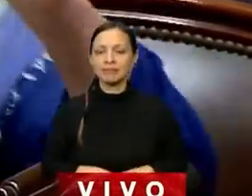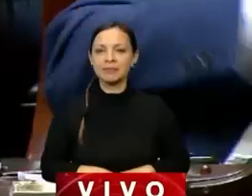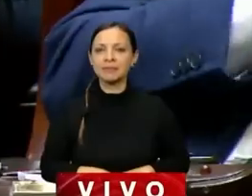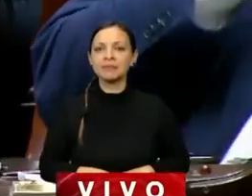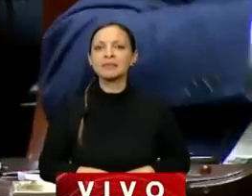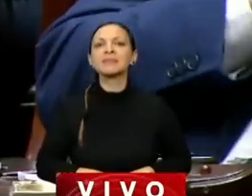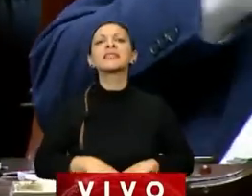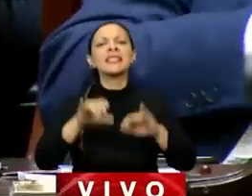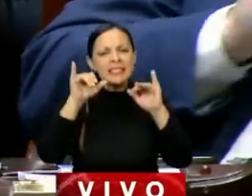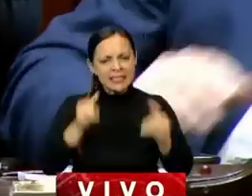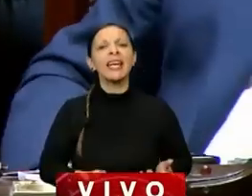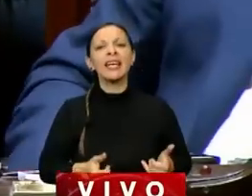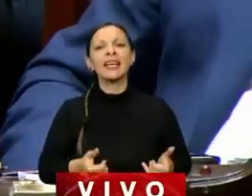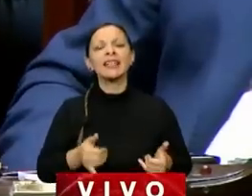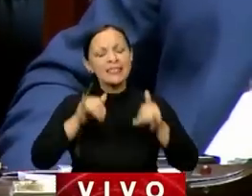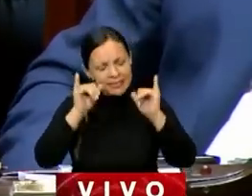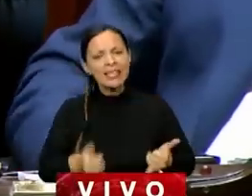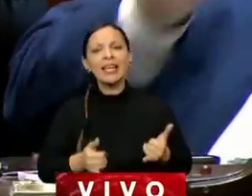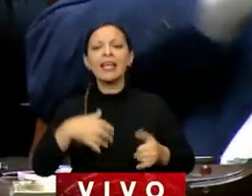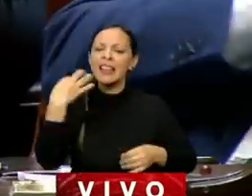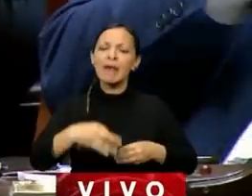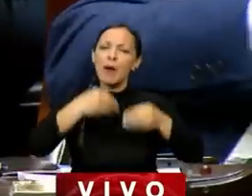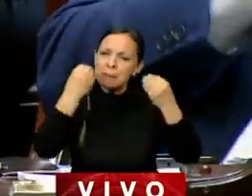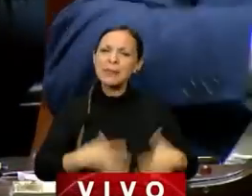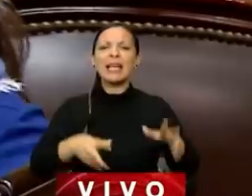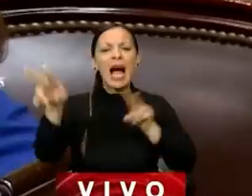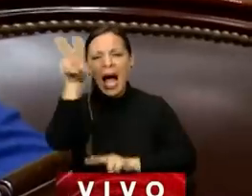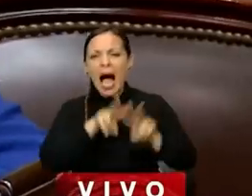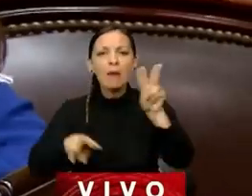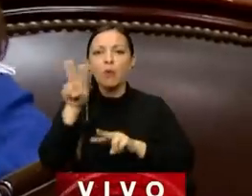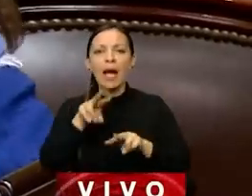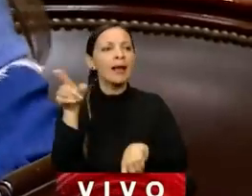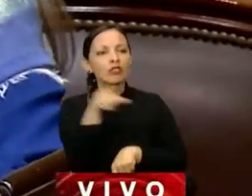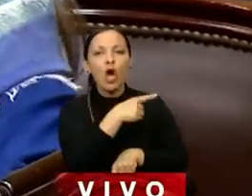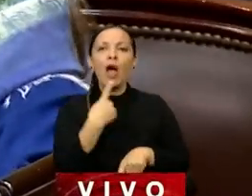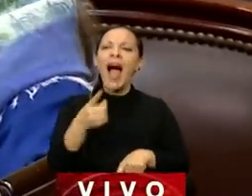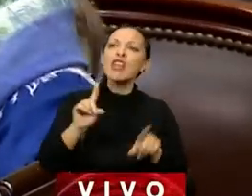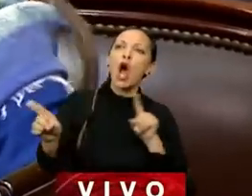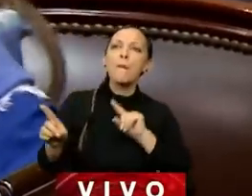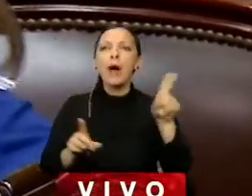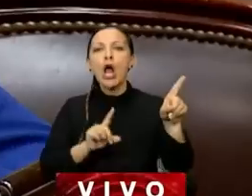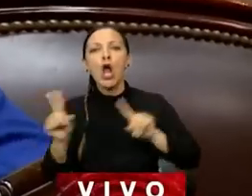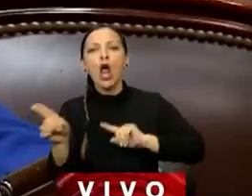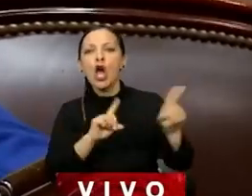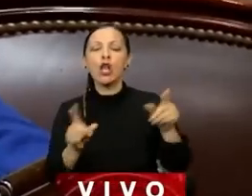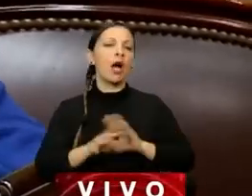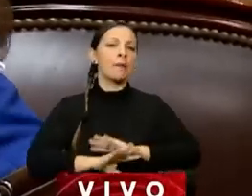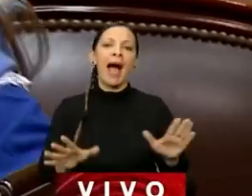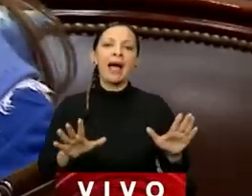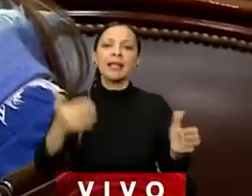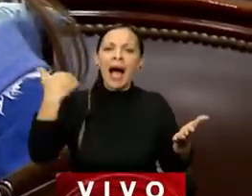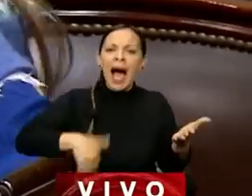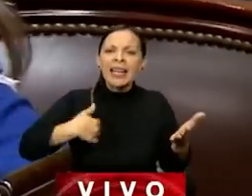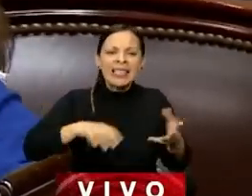Y sí, tenemos que empezar a buscarle el pelo al huevo. El país se